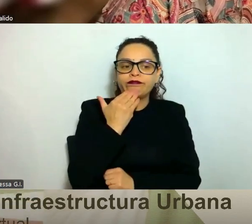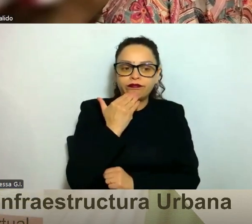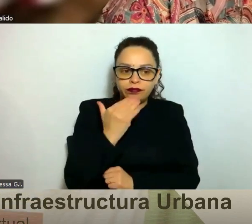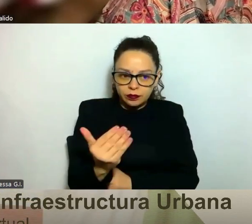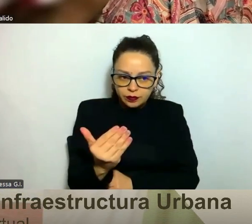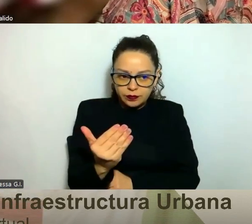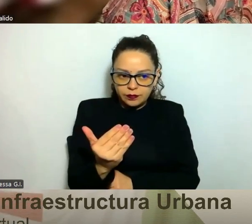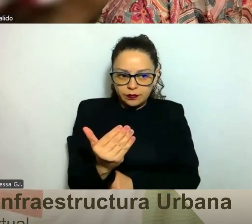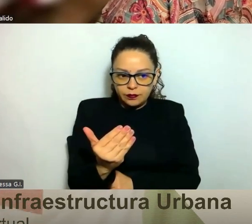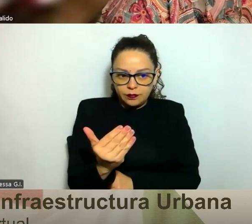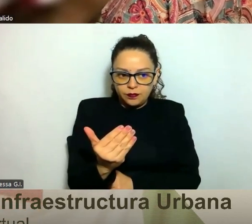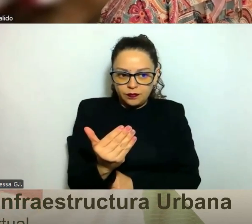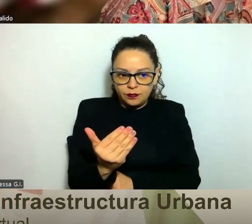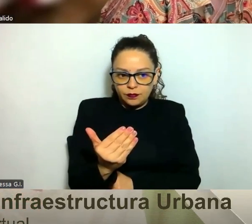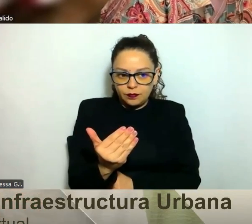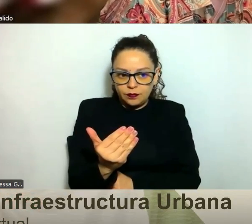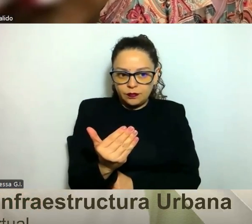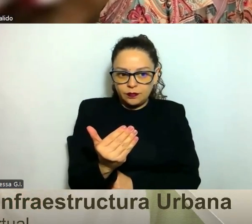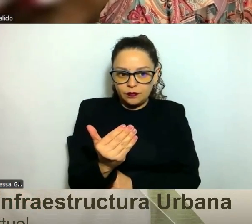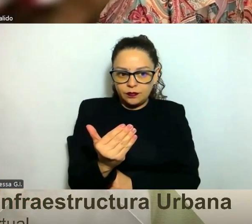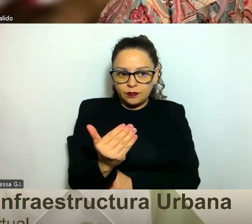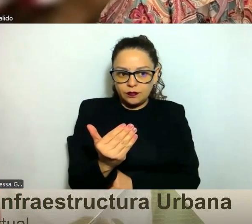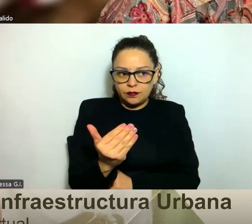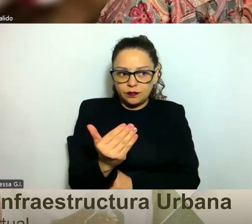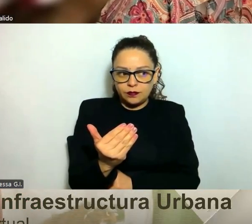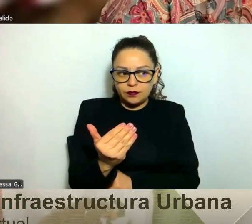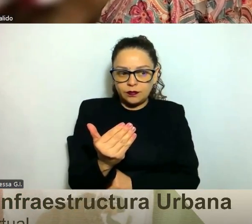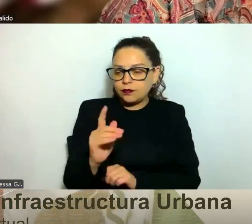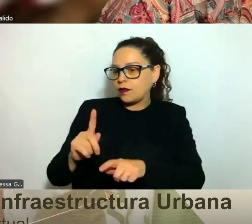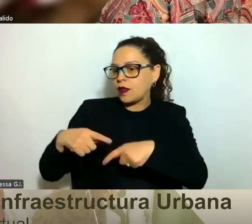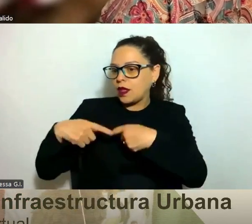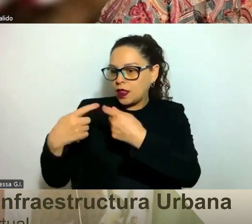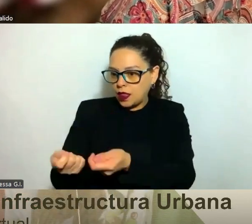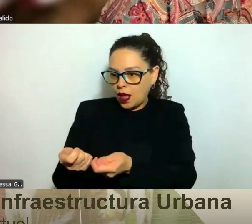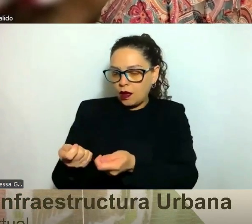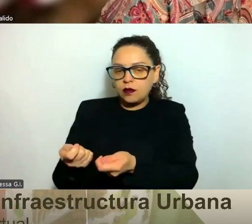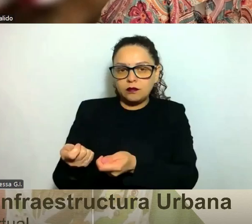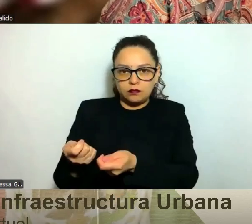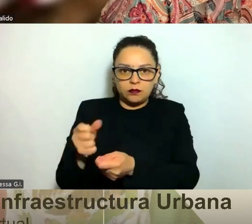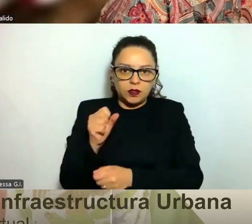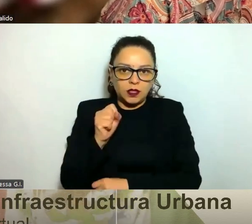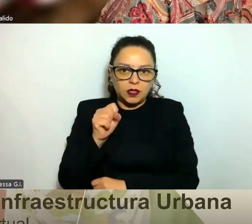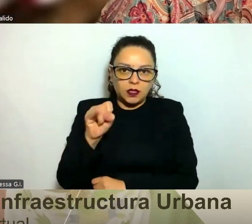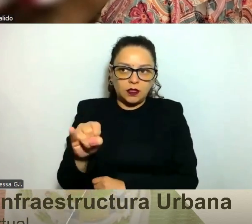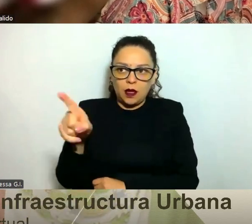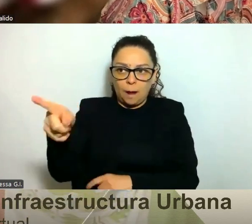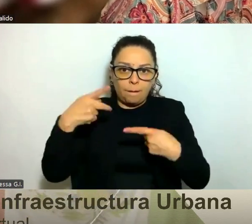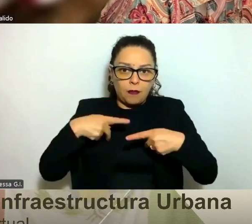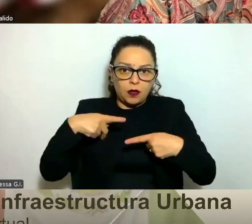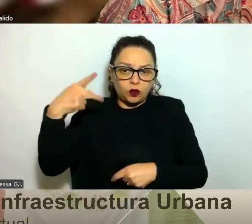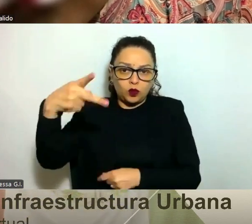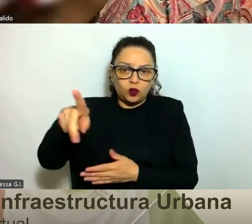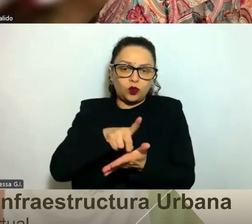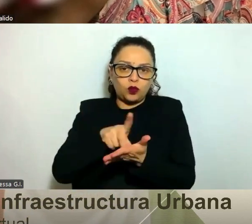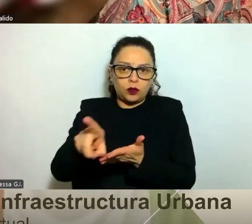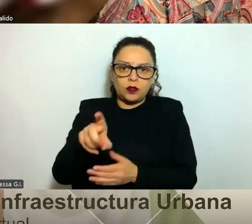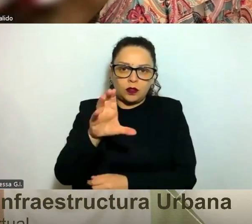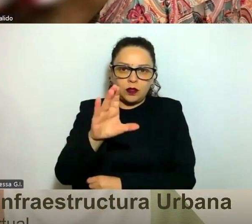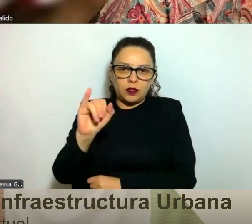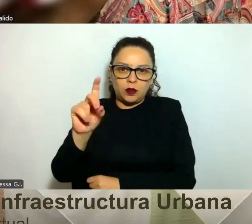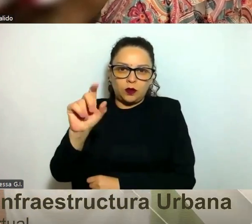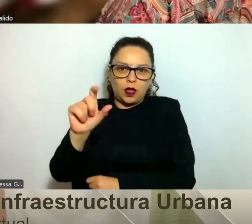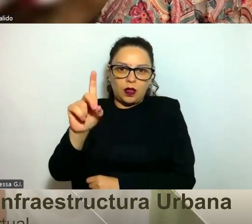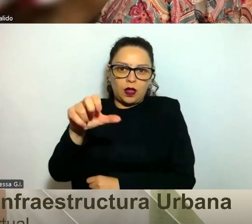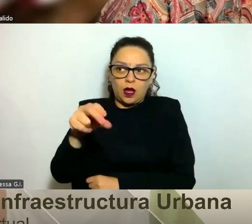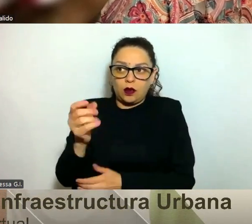considera procedente el atender esta petición como derecho ciudadano. Una vez que hay estas consideraciones, entendemos, por